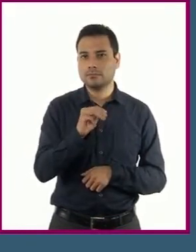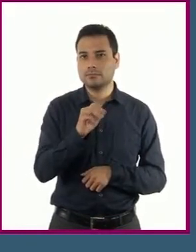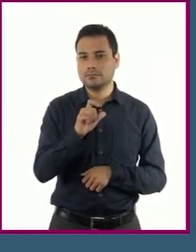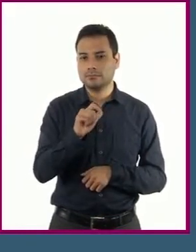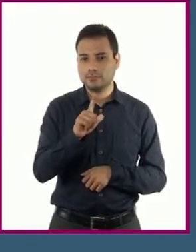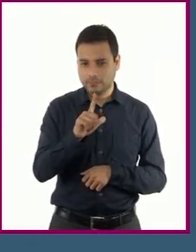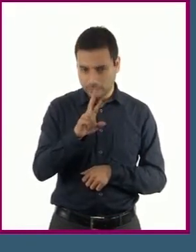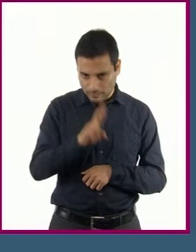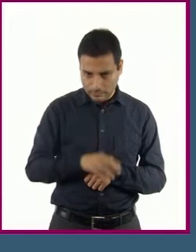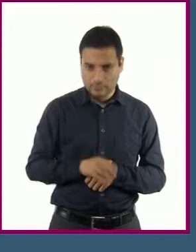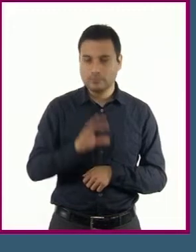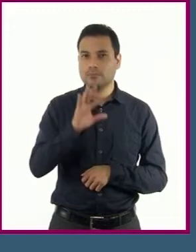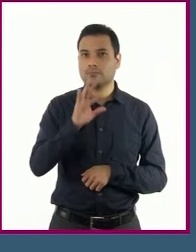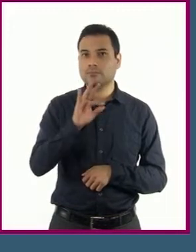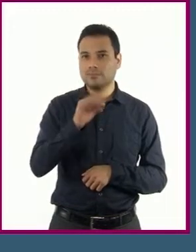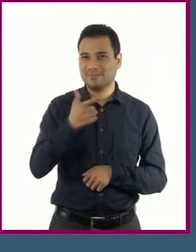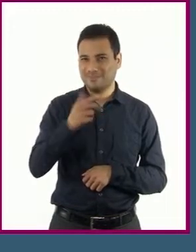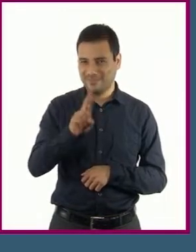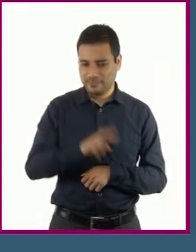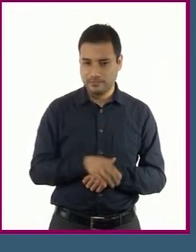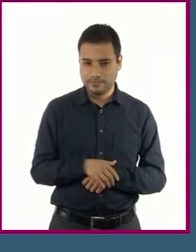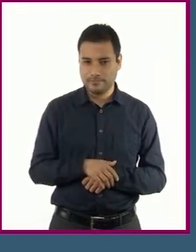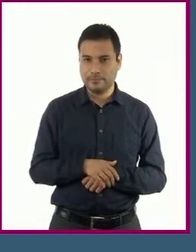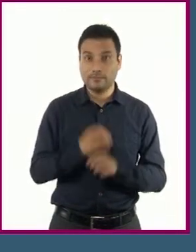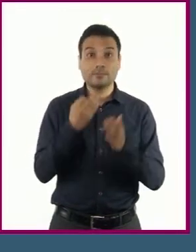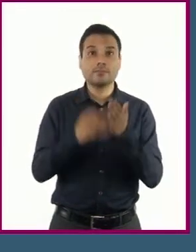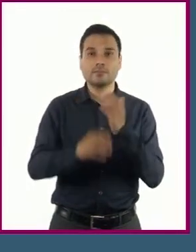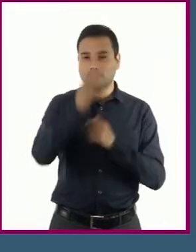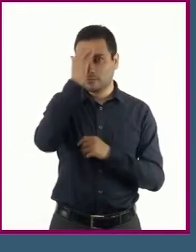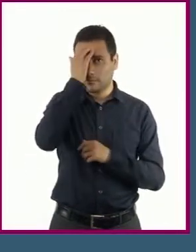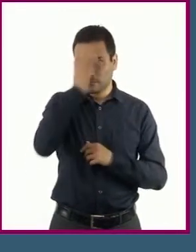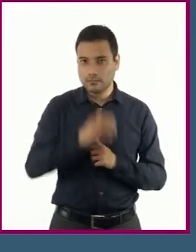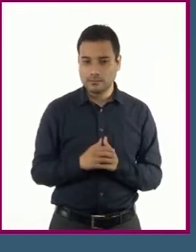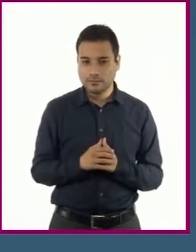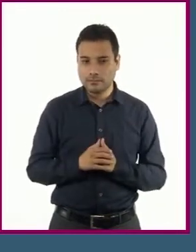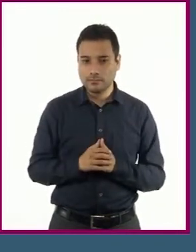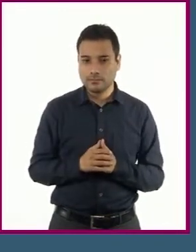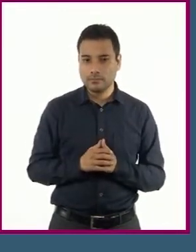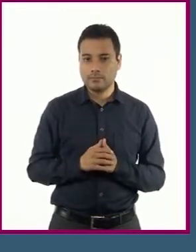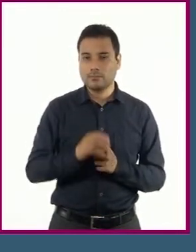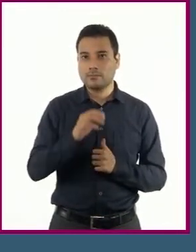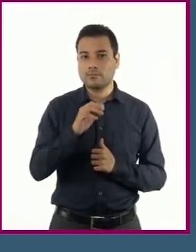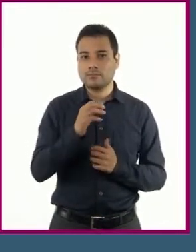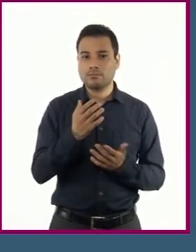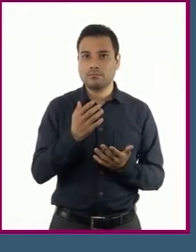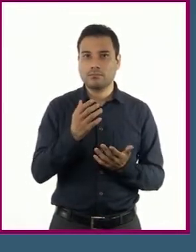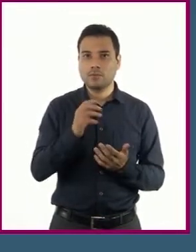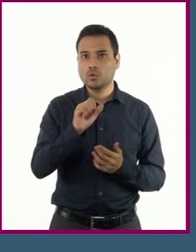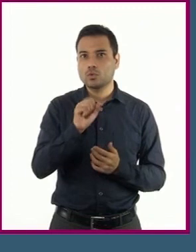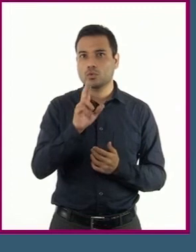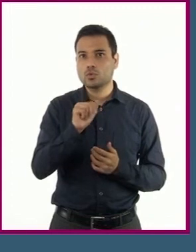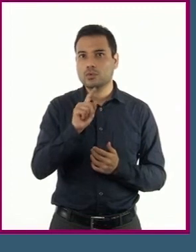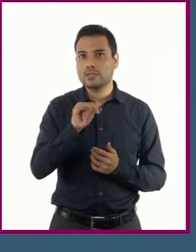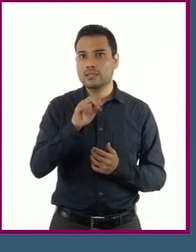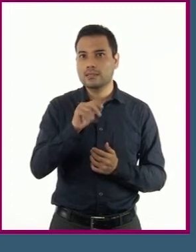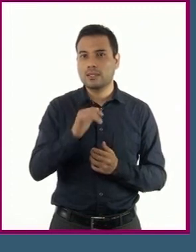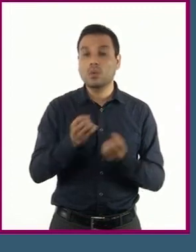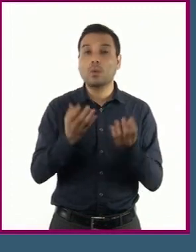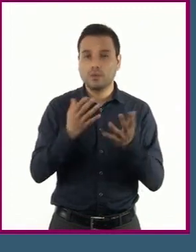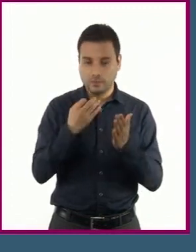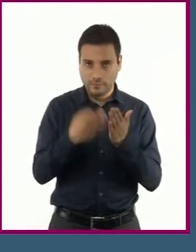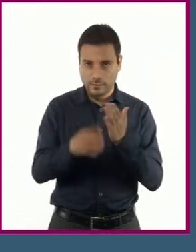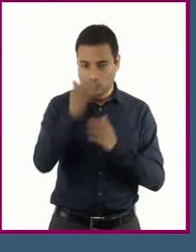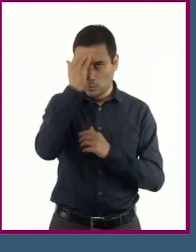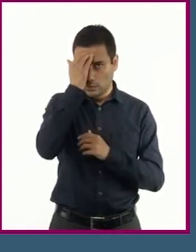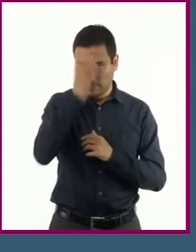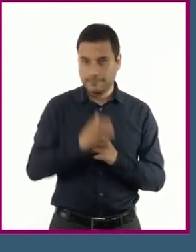40 gramos de calcio. Dato desconocido. Cantidad de sustancia de calcio.